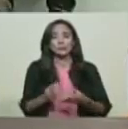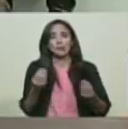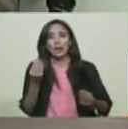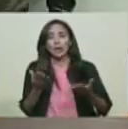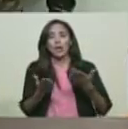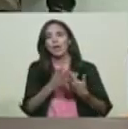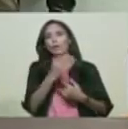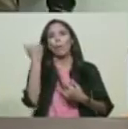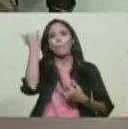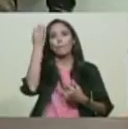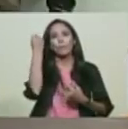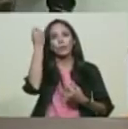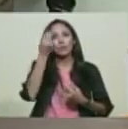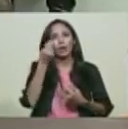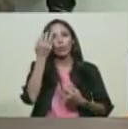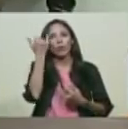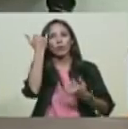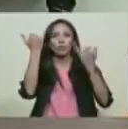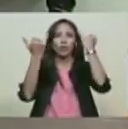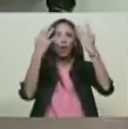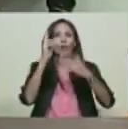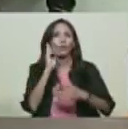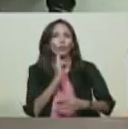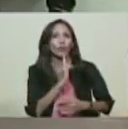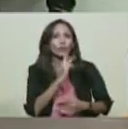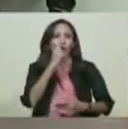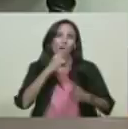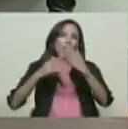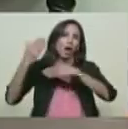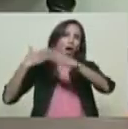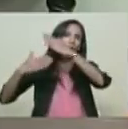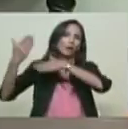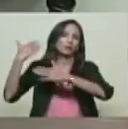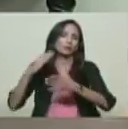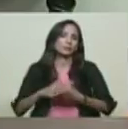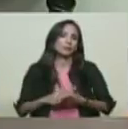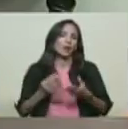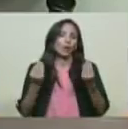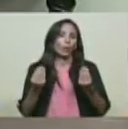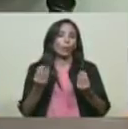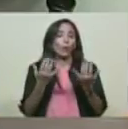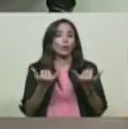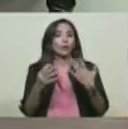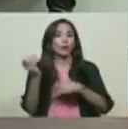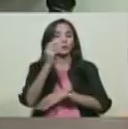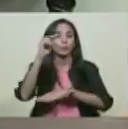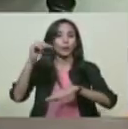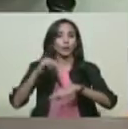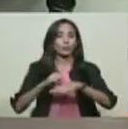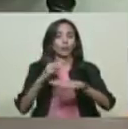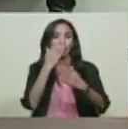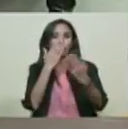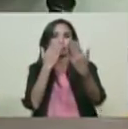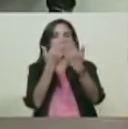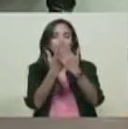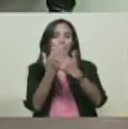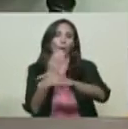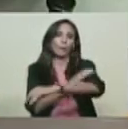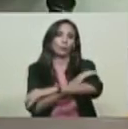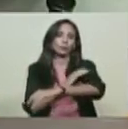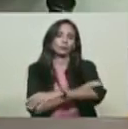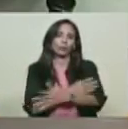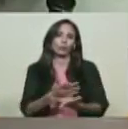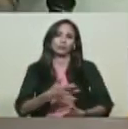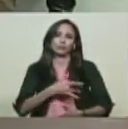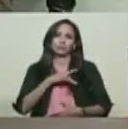Bolívar, una revolución profunda como la venezolana, tiene que tener un parlamento con mayoría burguesa, con